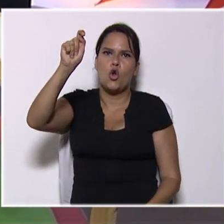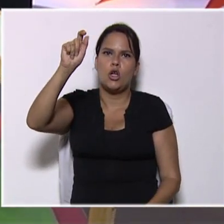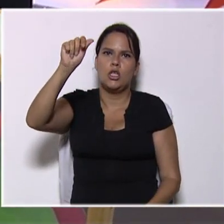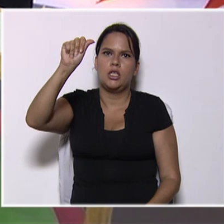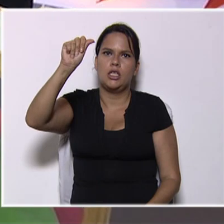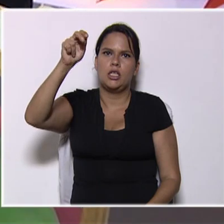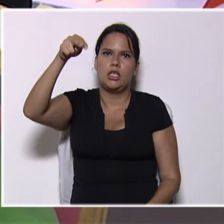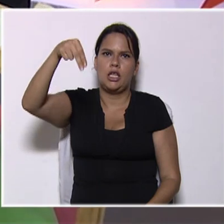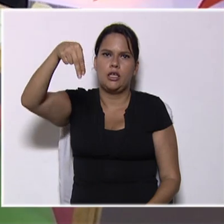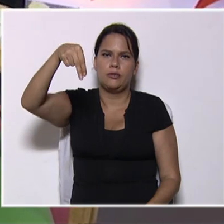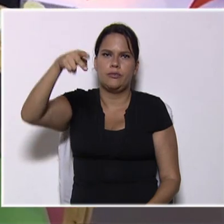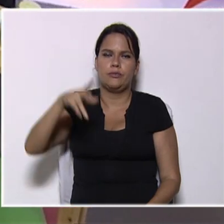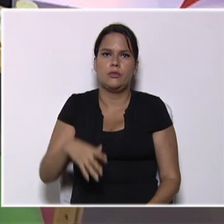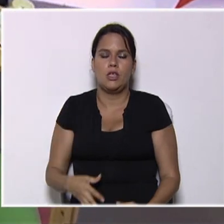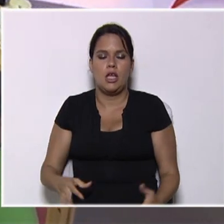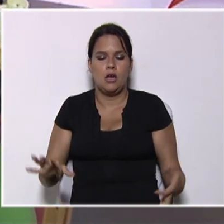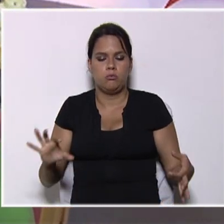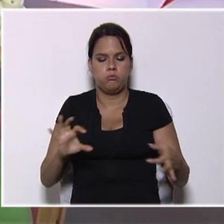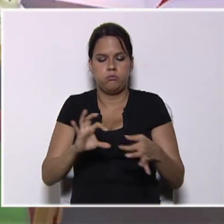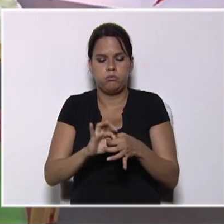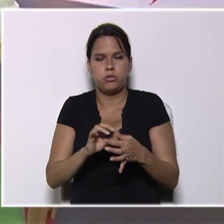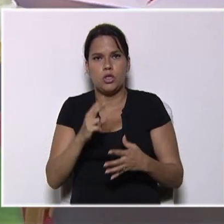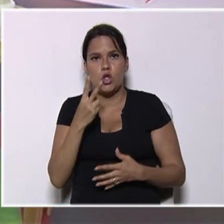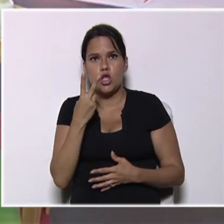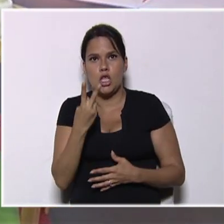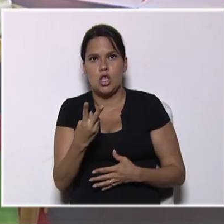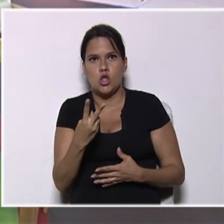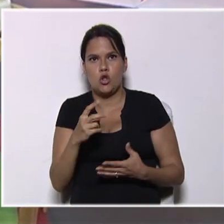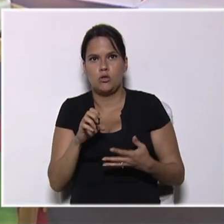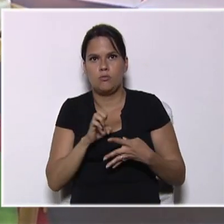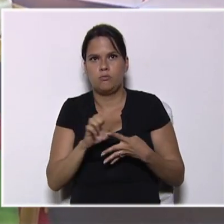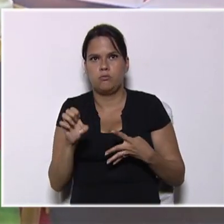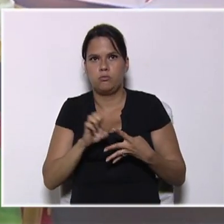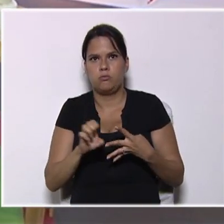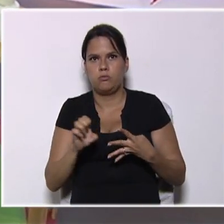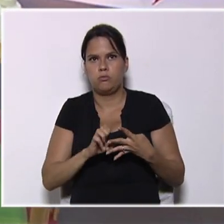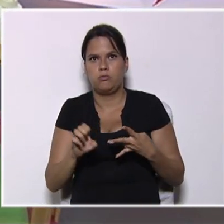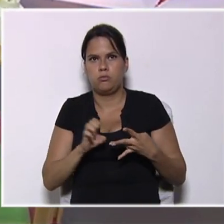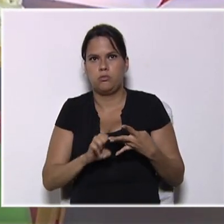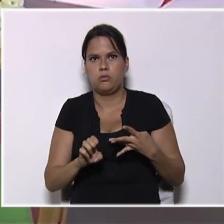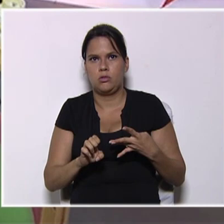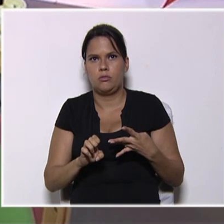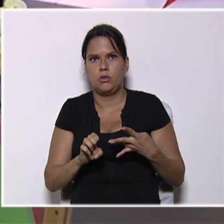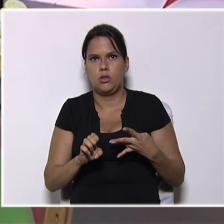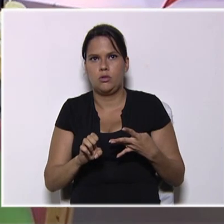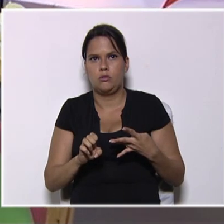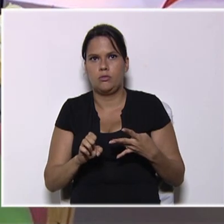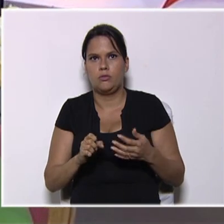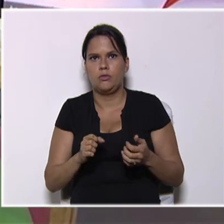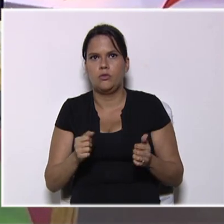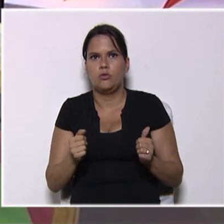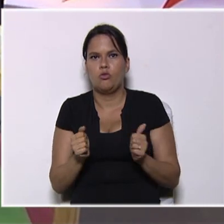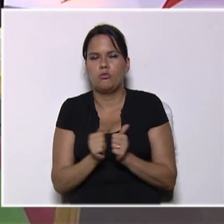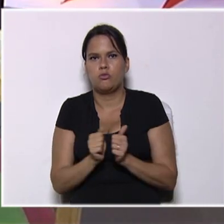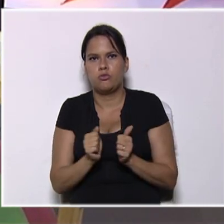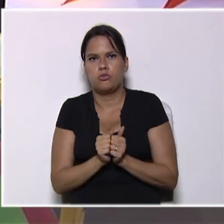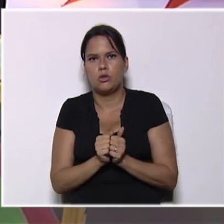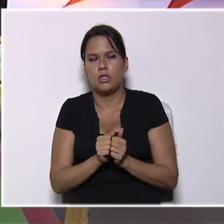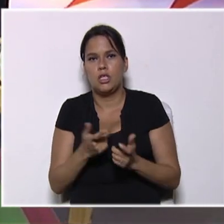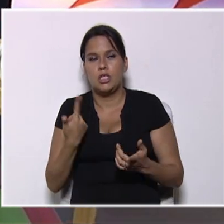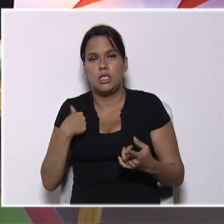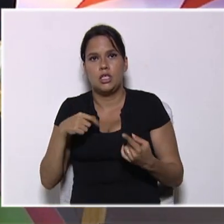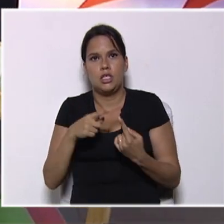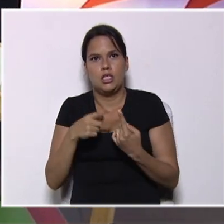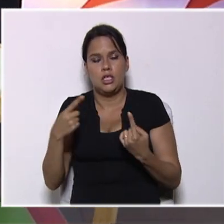dos elementos metálicos, alta conductividad, eficiencia eléctrica, y es por ello que lo